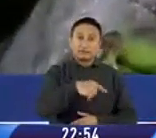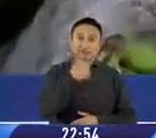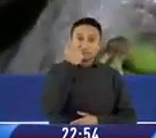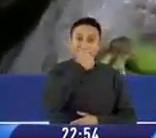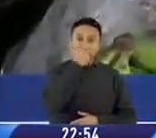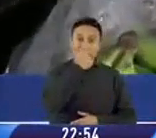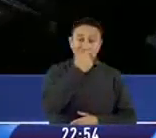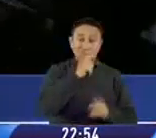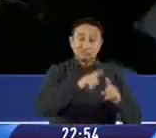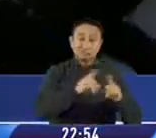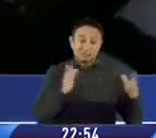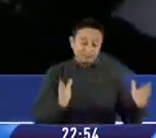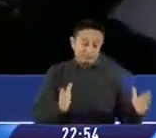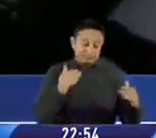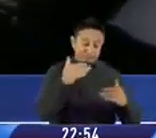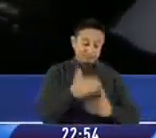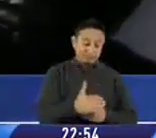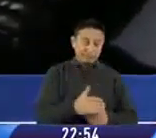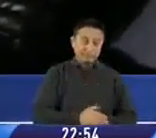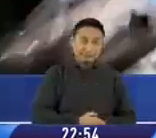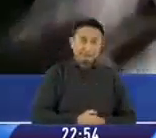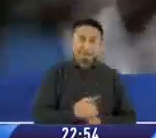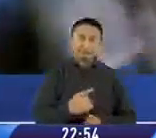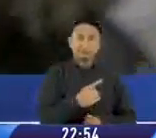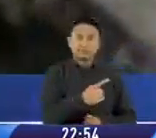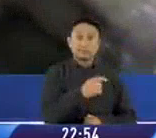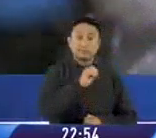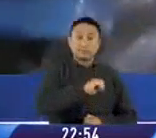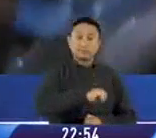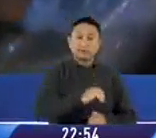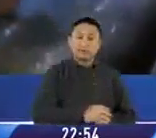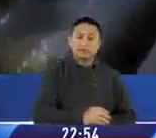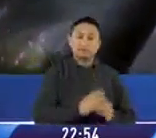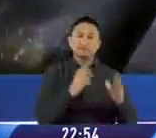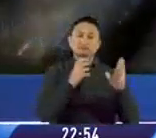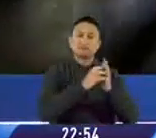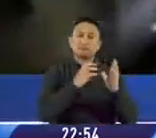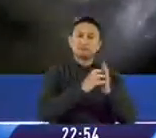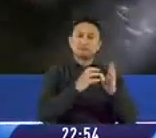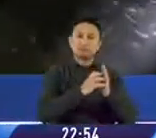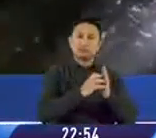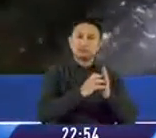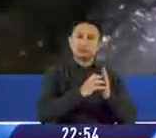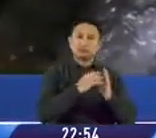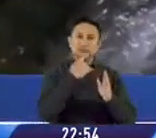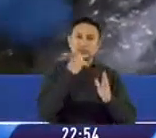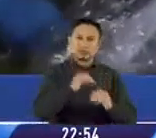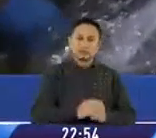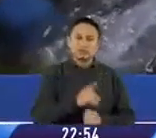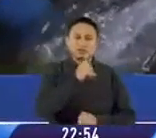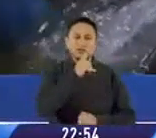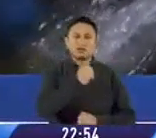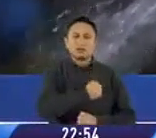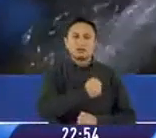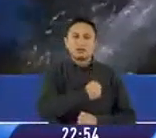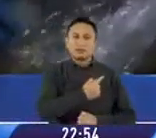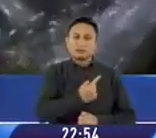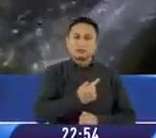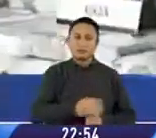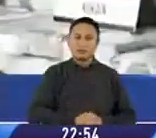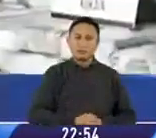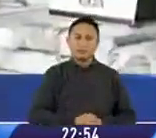en varios paquetes que, como ocurre en estos casos, cuentan con un logo distintivo que haría alusión al destinatario de este